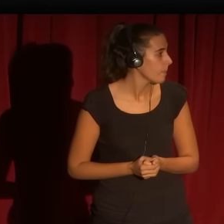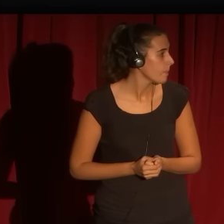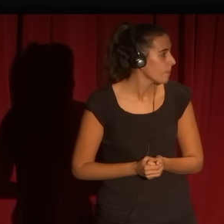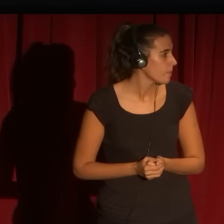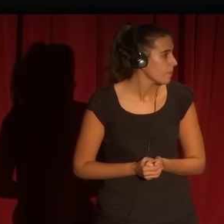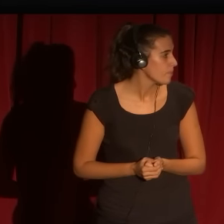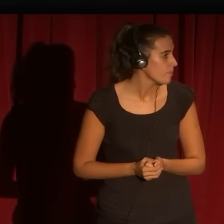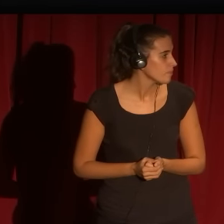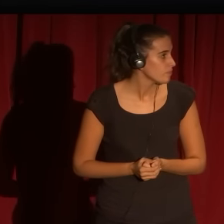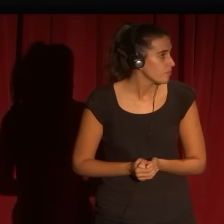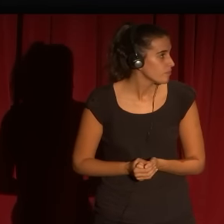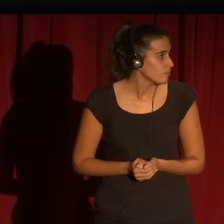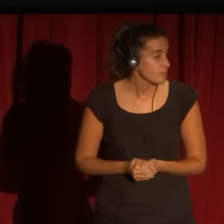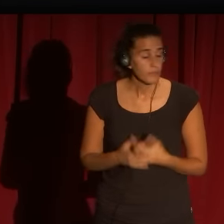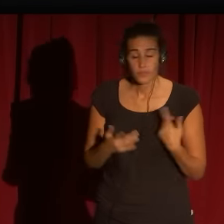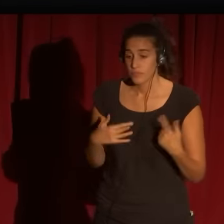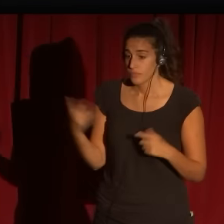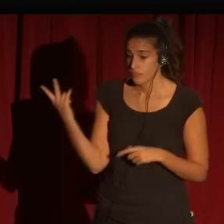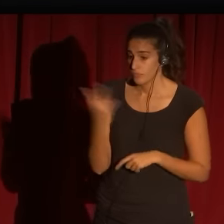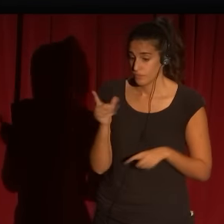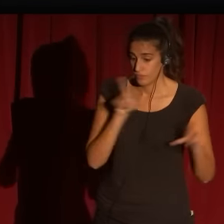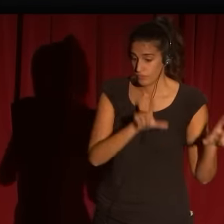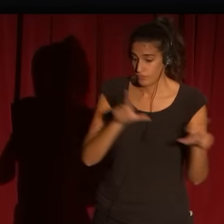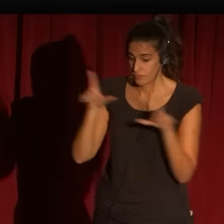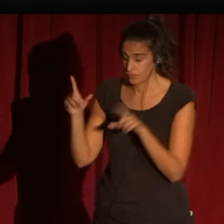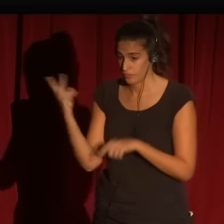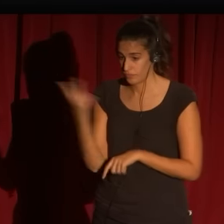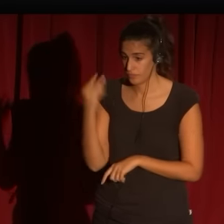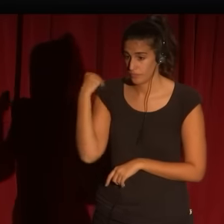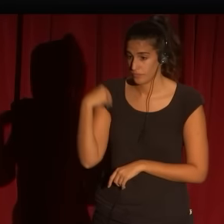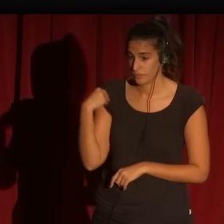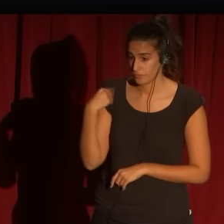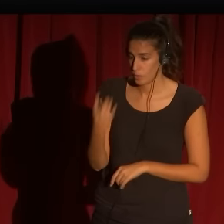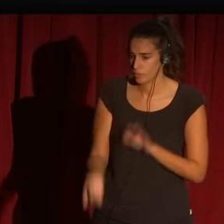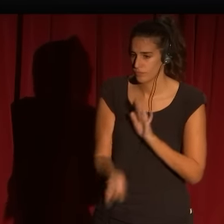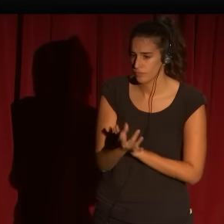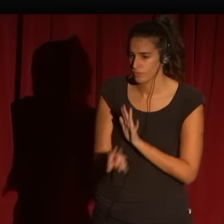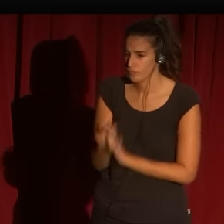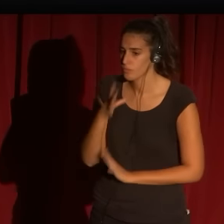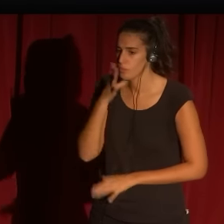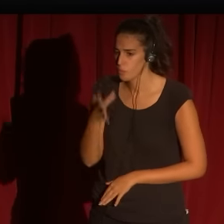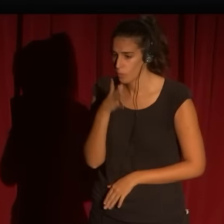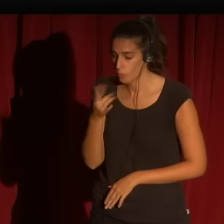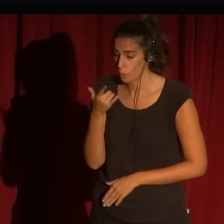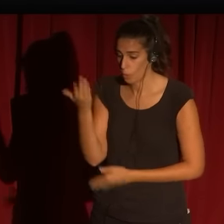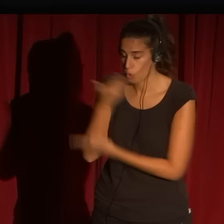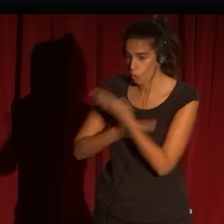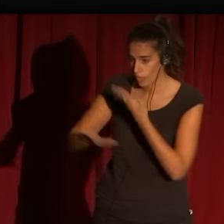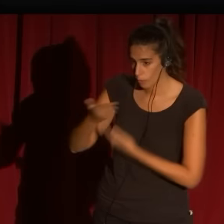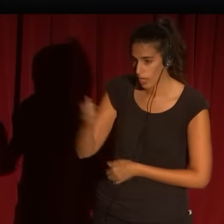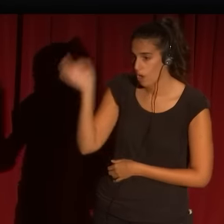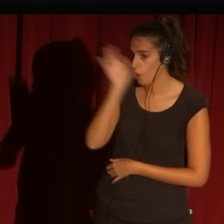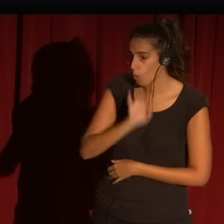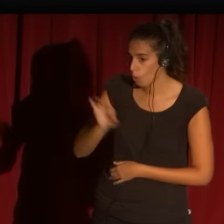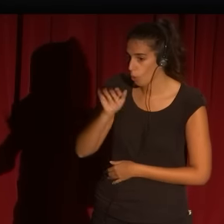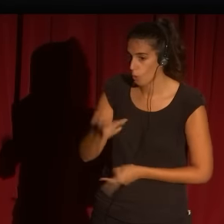hay de explicar eso de que un mismo artista produzca estos dos tipos de cuadros es pensando que los está haciendo en colaboración con o incluso que está de que el mercado